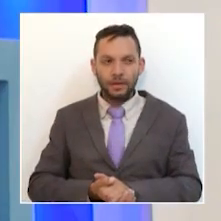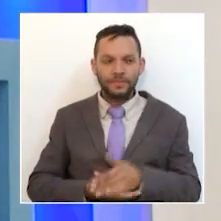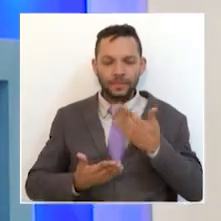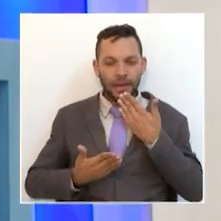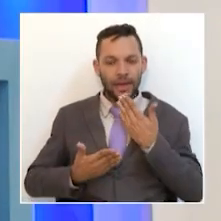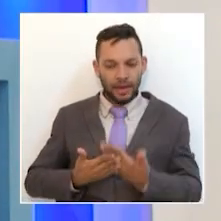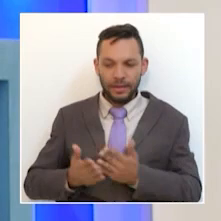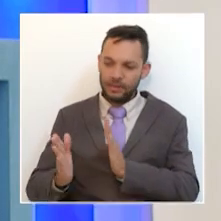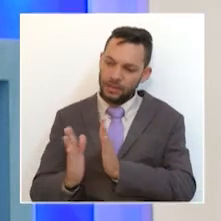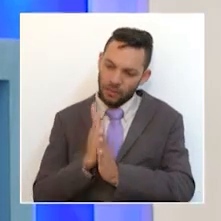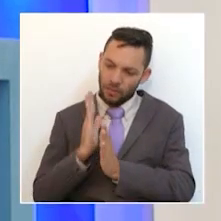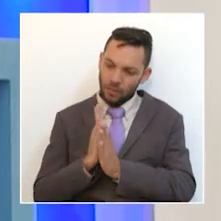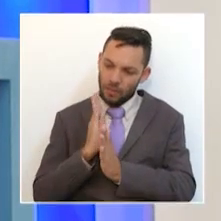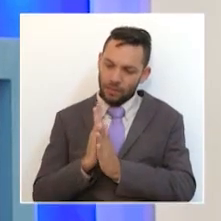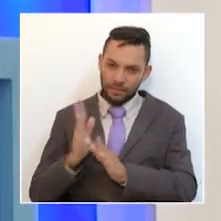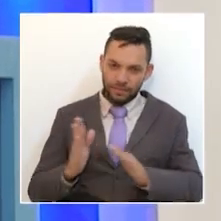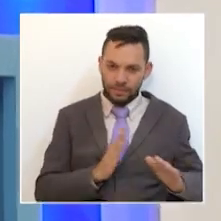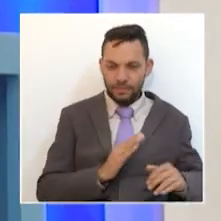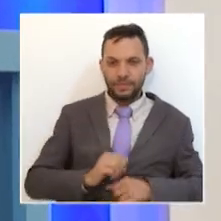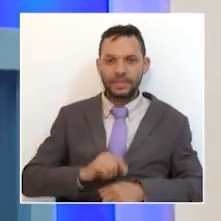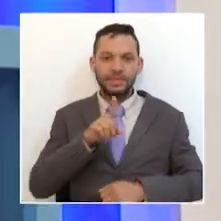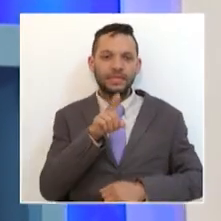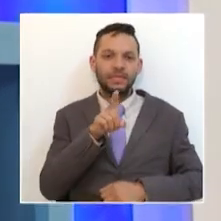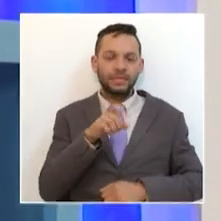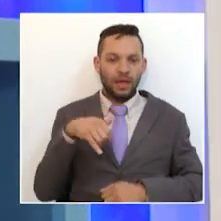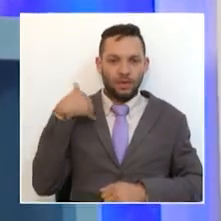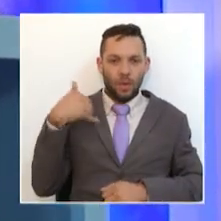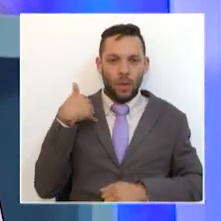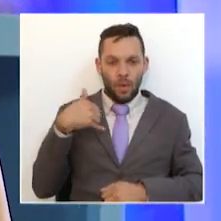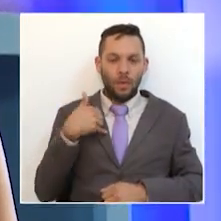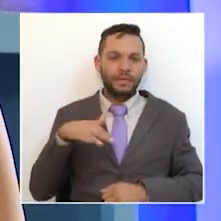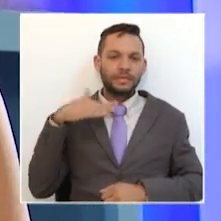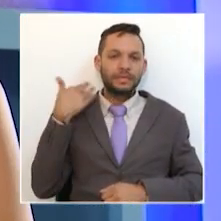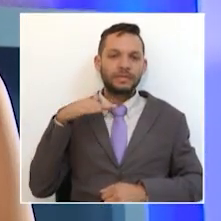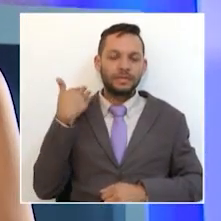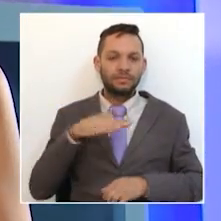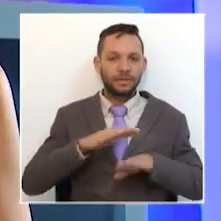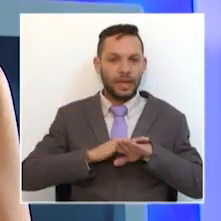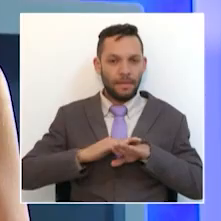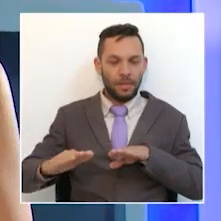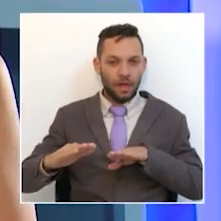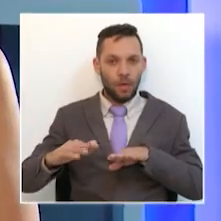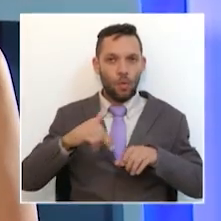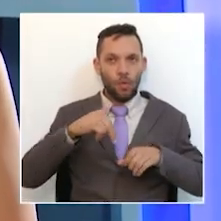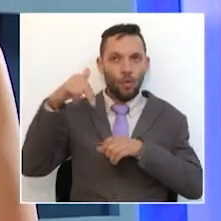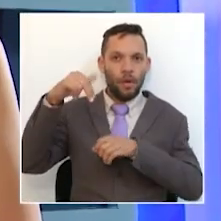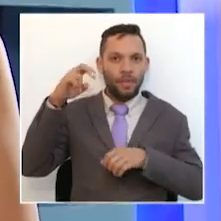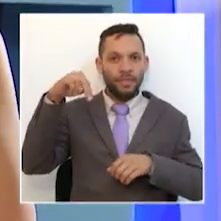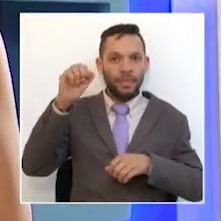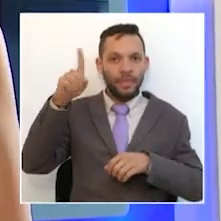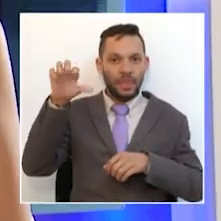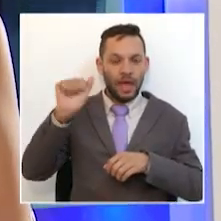Gracias, Daniela, por toda la información. Y 6 jóvenes ingenieros de la ciudad de Armenia fueron invitados por la NASA al Congreso Internacional